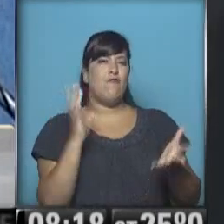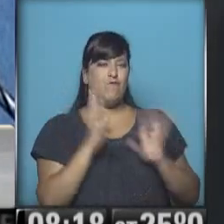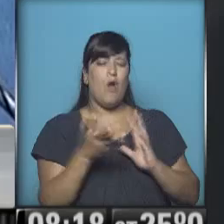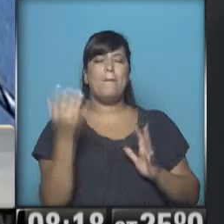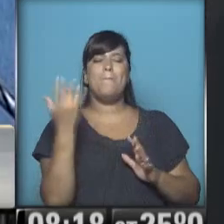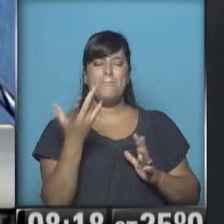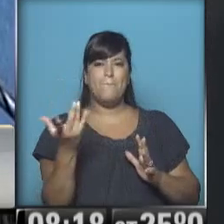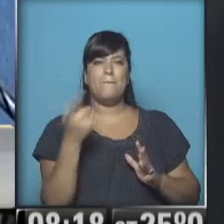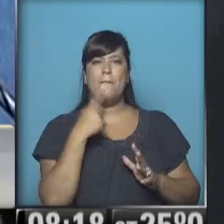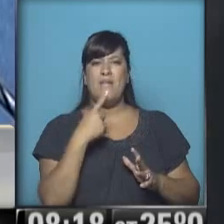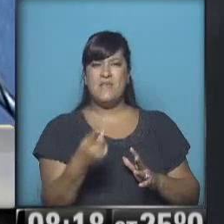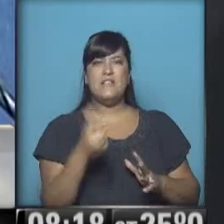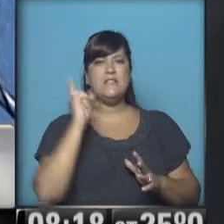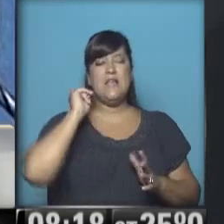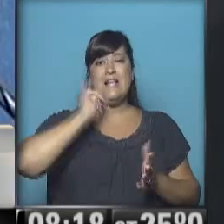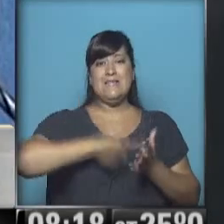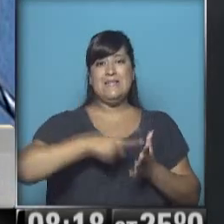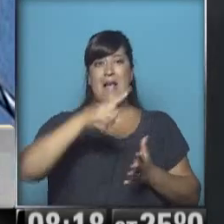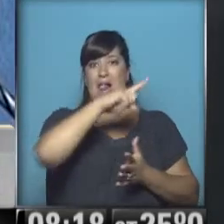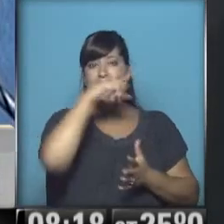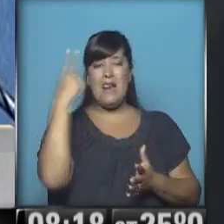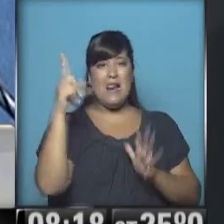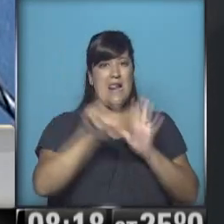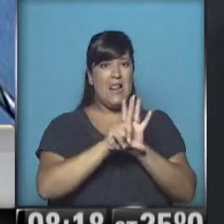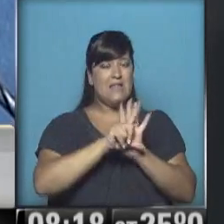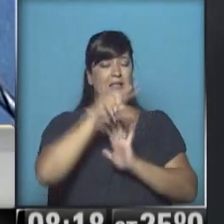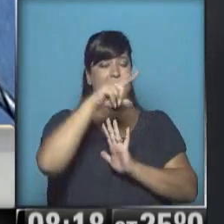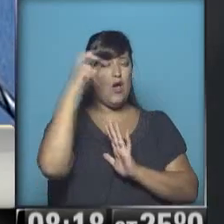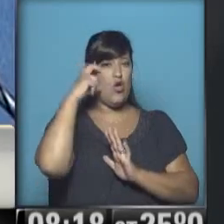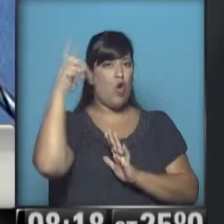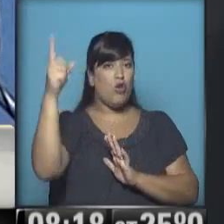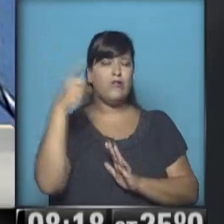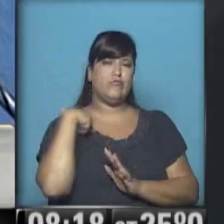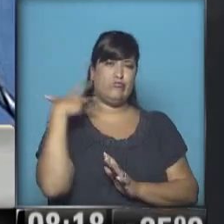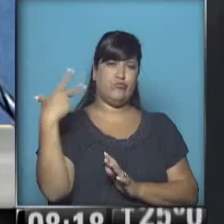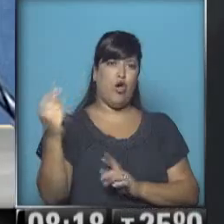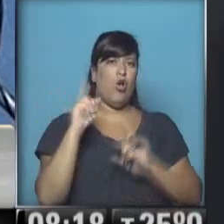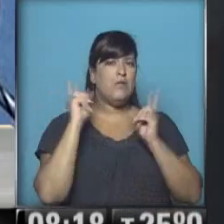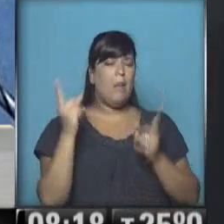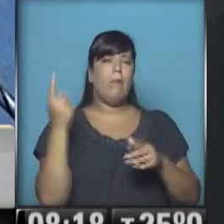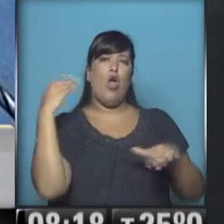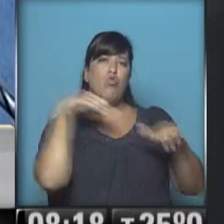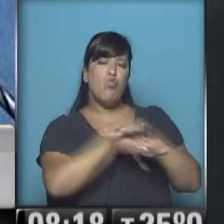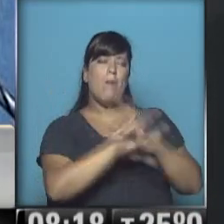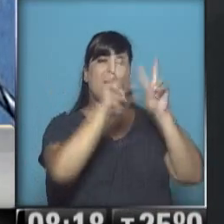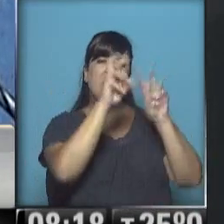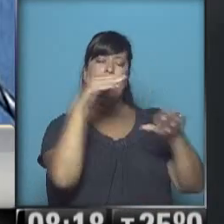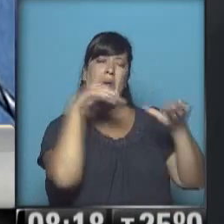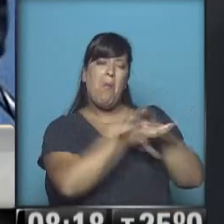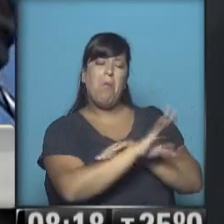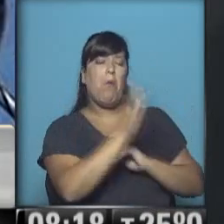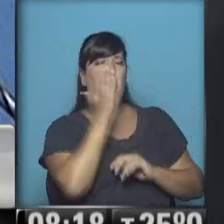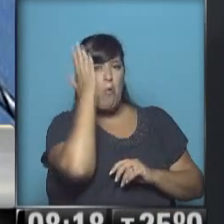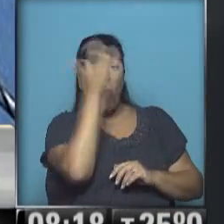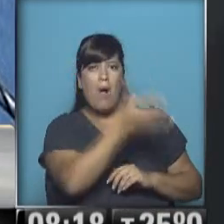cautelares que impiden la aplicación de leyes sancionadas por el Congreso, hasta estancamiento de causas judiciales, hasta una estrategia